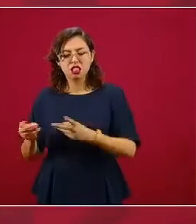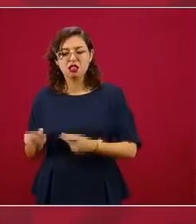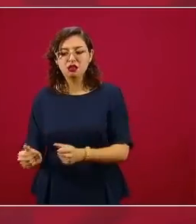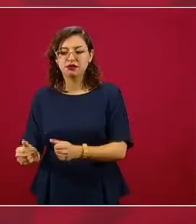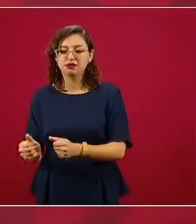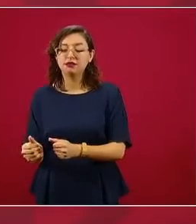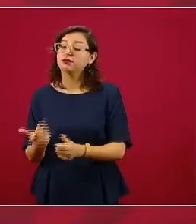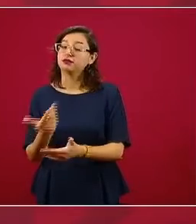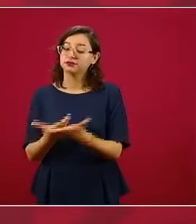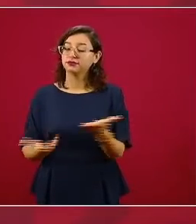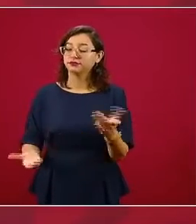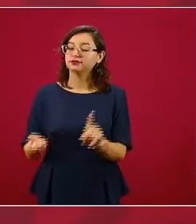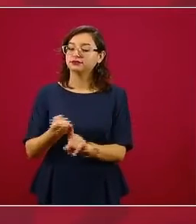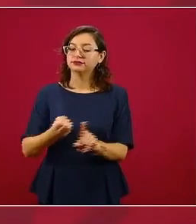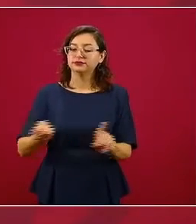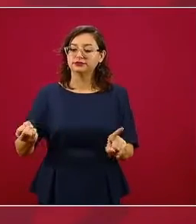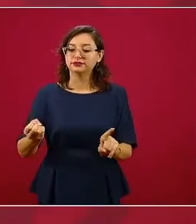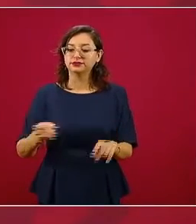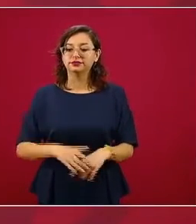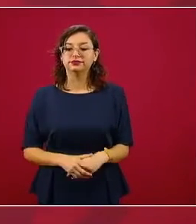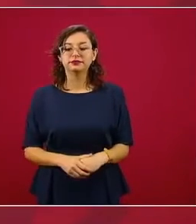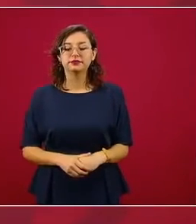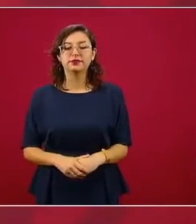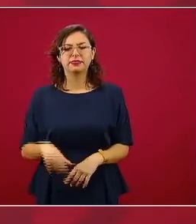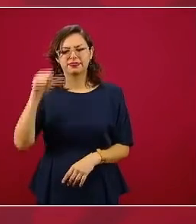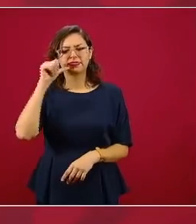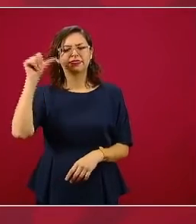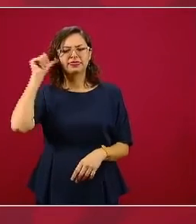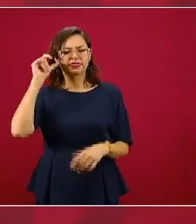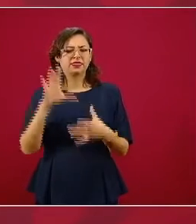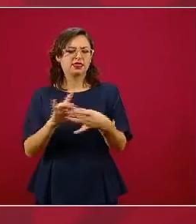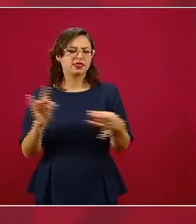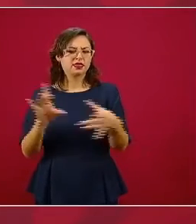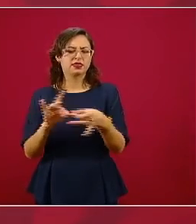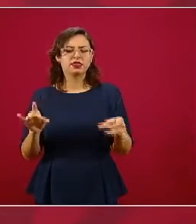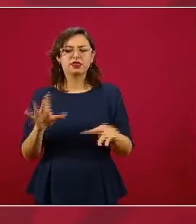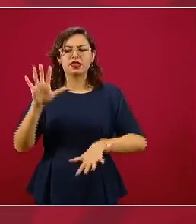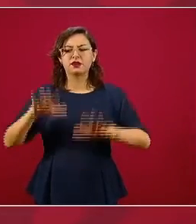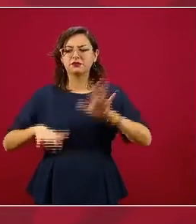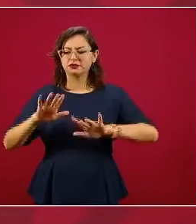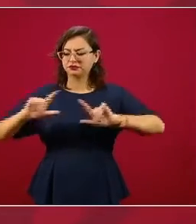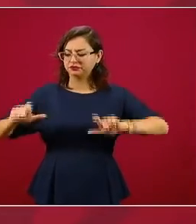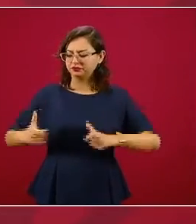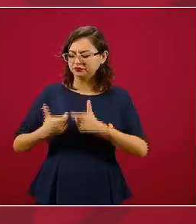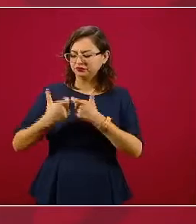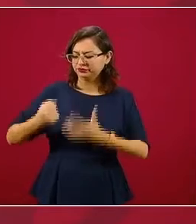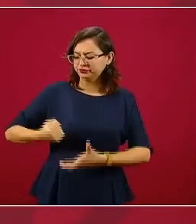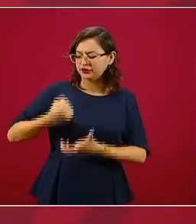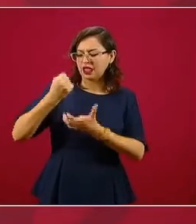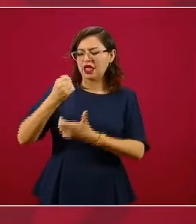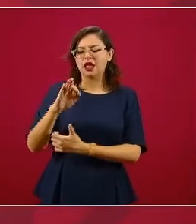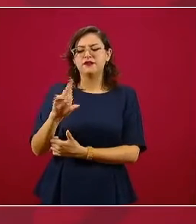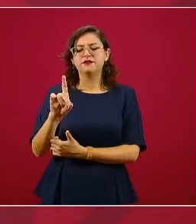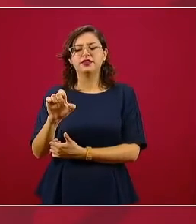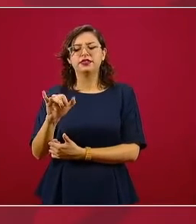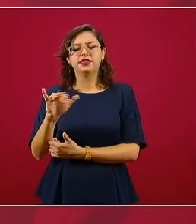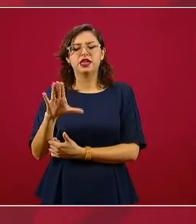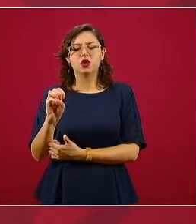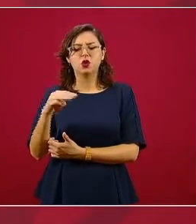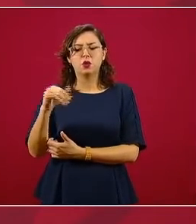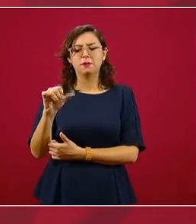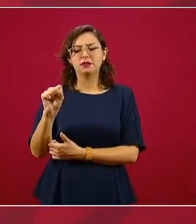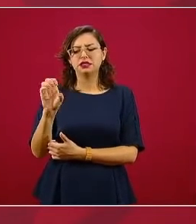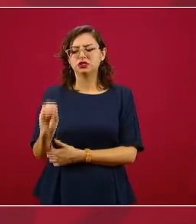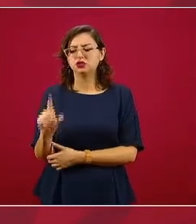se usa, ¿no?, un fideicomiso, un fondo de apoyo a